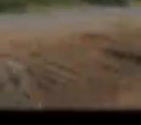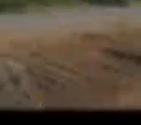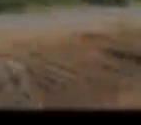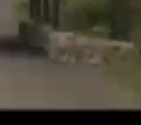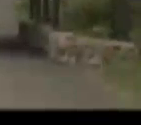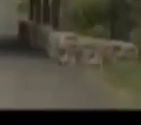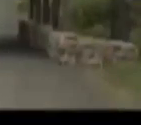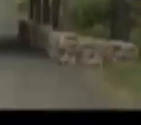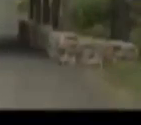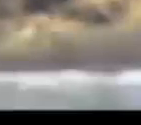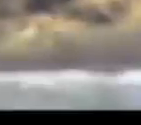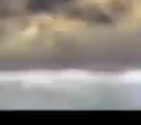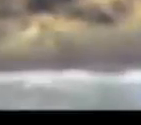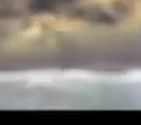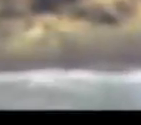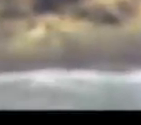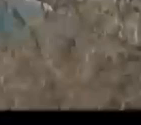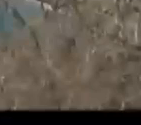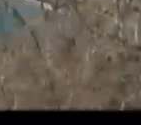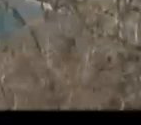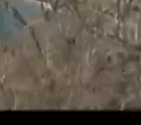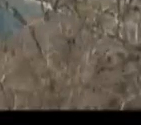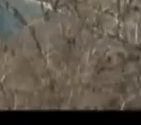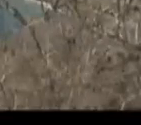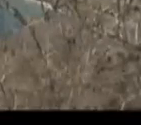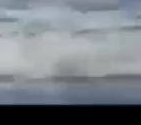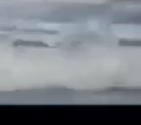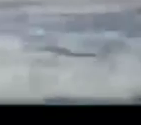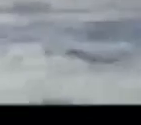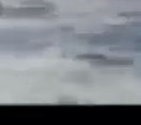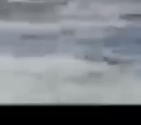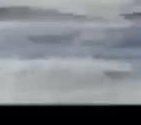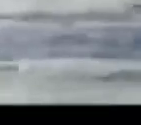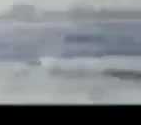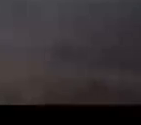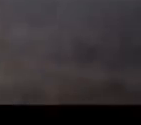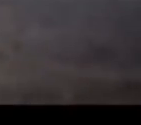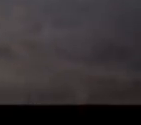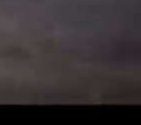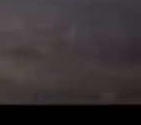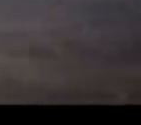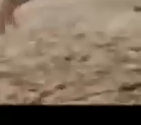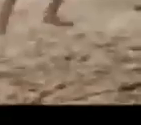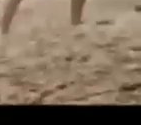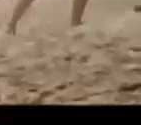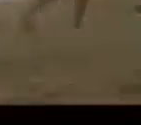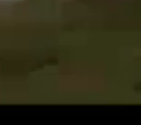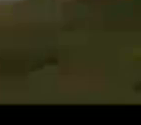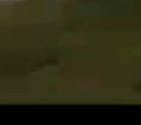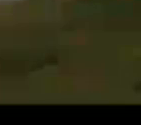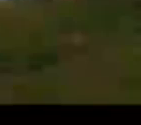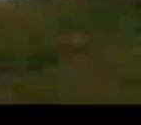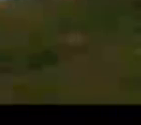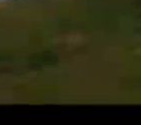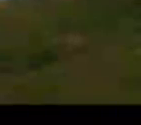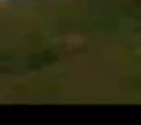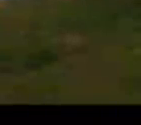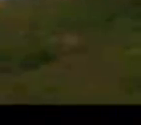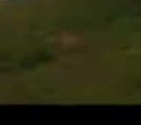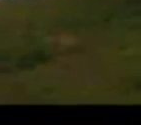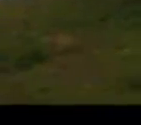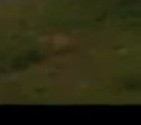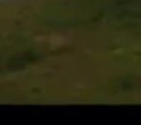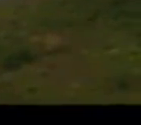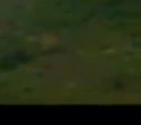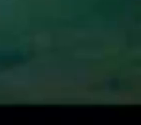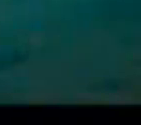atractivos populares de la provincia son el Parque Nacional Machalilla y las playas de Bahía de Caracas, Pedernales, Cruzita y Puerto López,